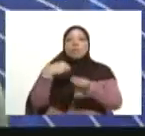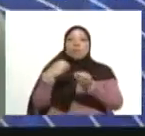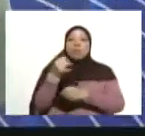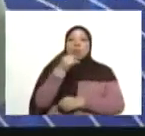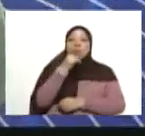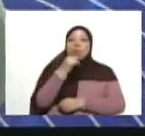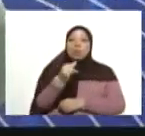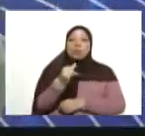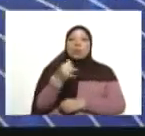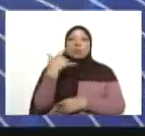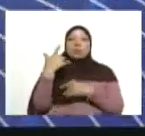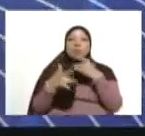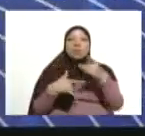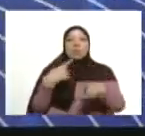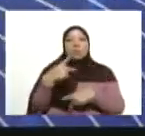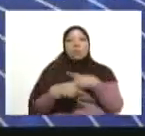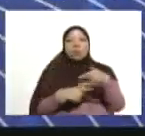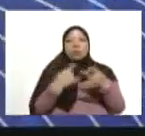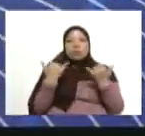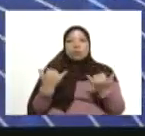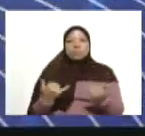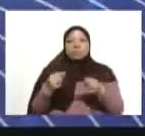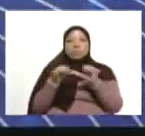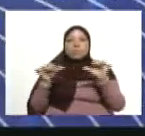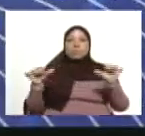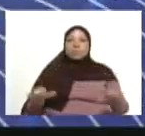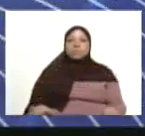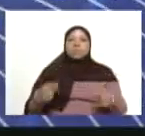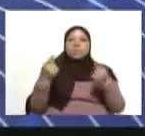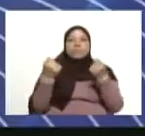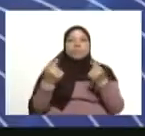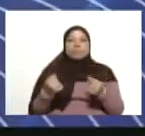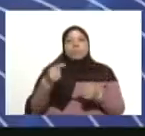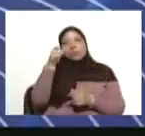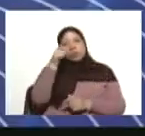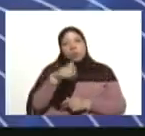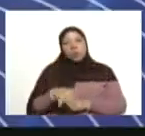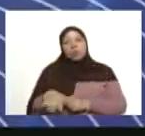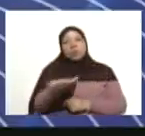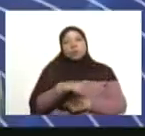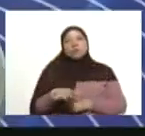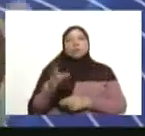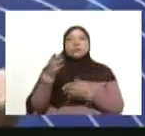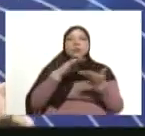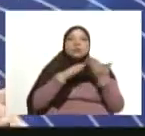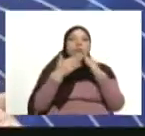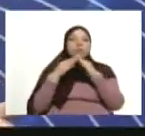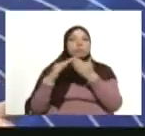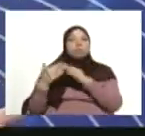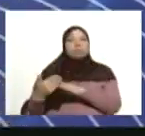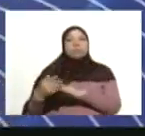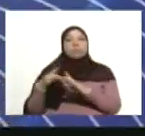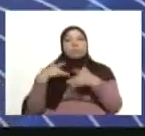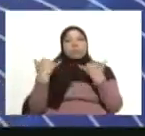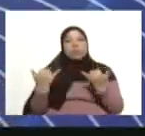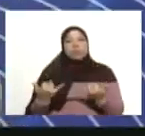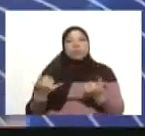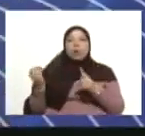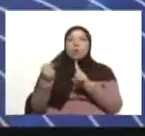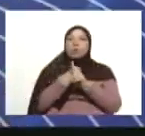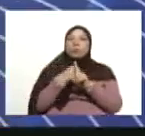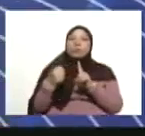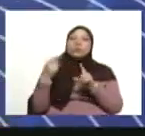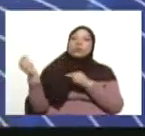importante la productividad. El sistema económico de los pueblos y comunidades indígenas debe trascender en este momento. Hemos luchado,